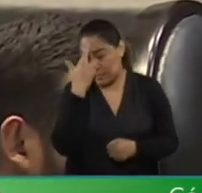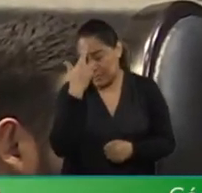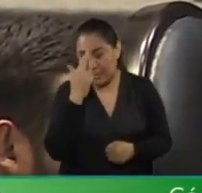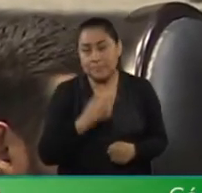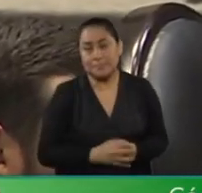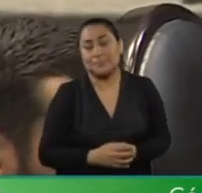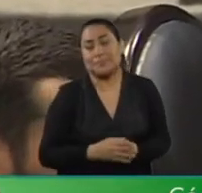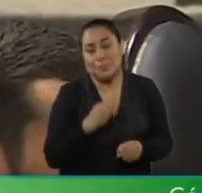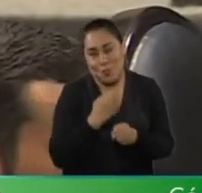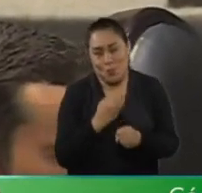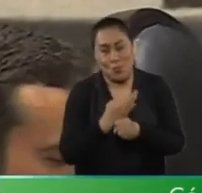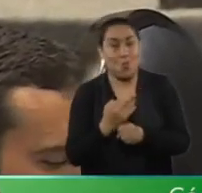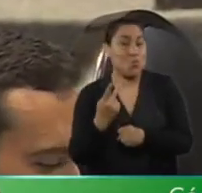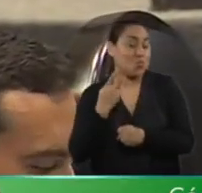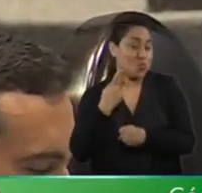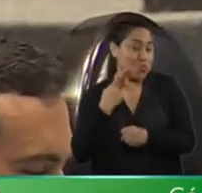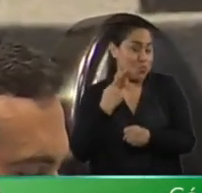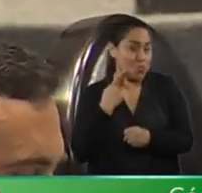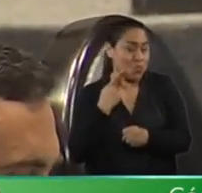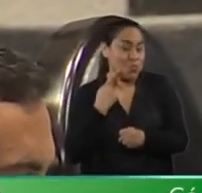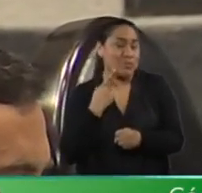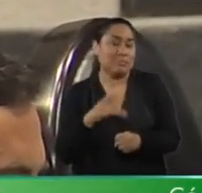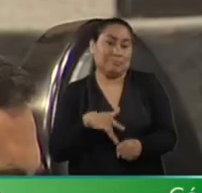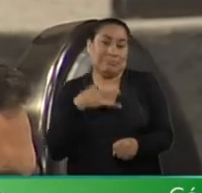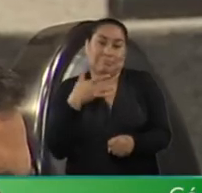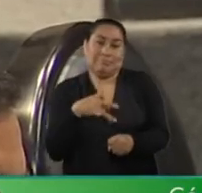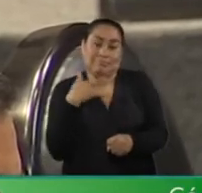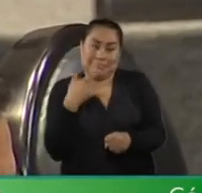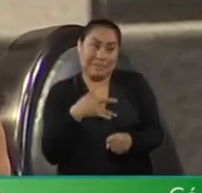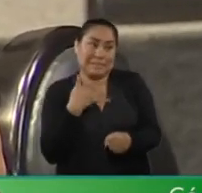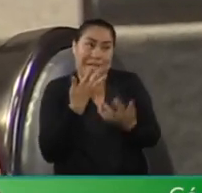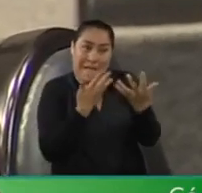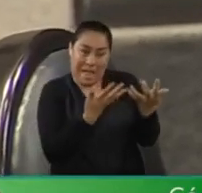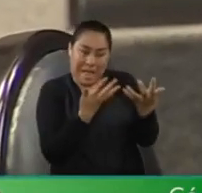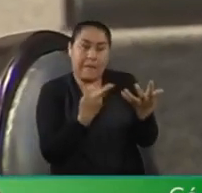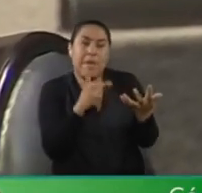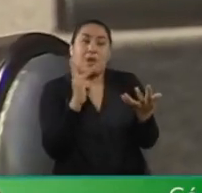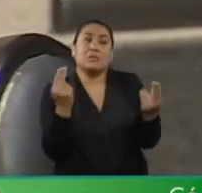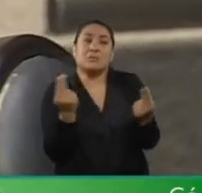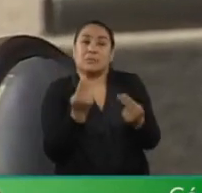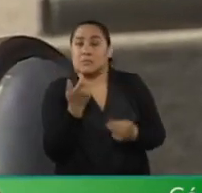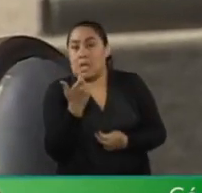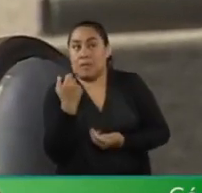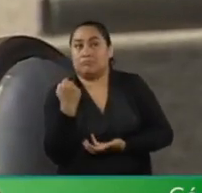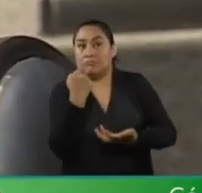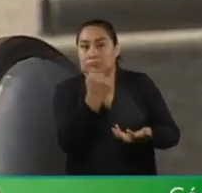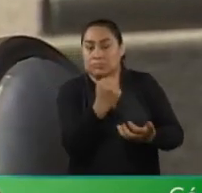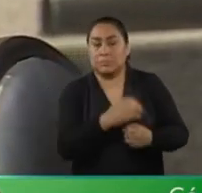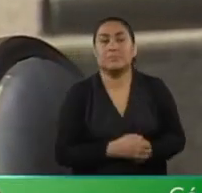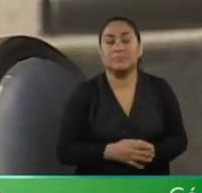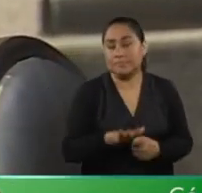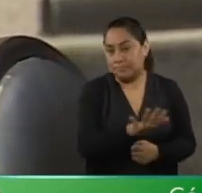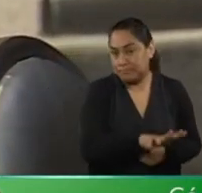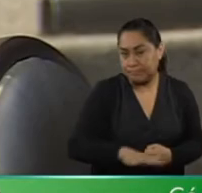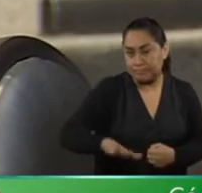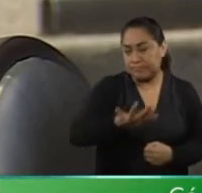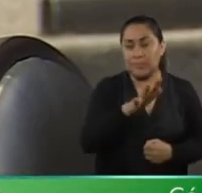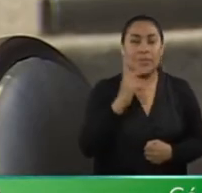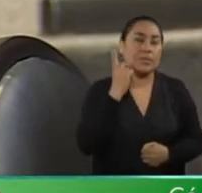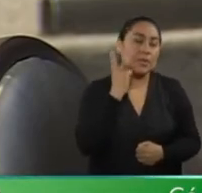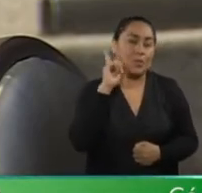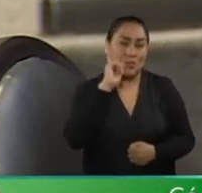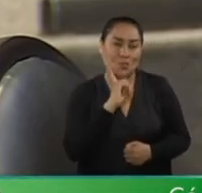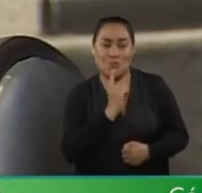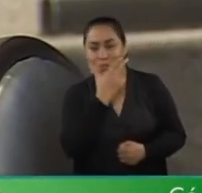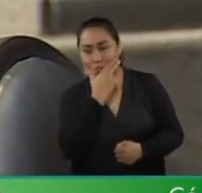buenos deseos en la política no cuestan nada, pero materializarlos sí. Diputadas y diputados, nuestros compañeros